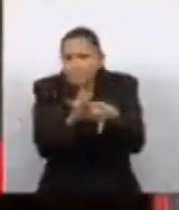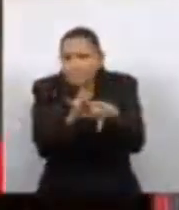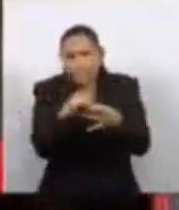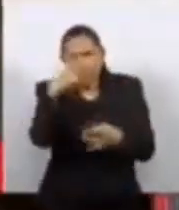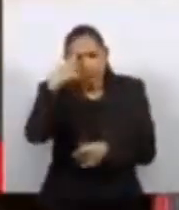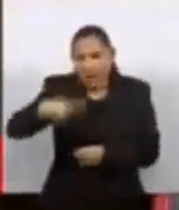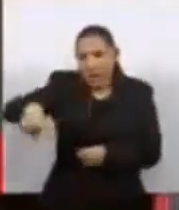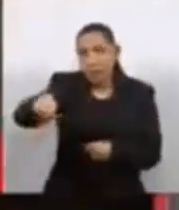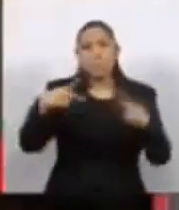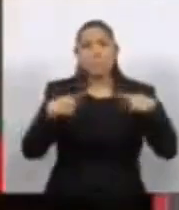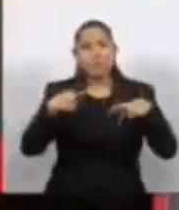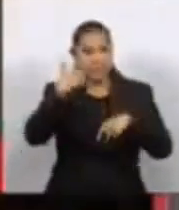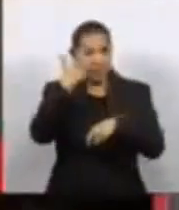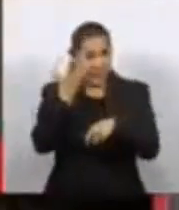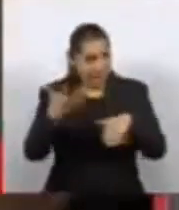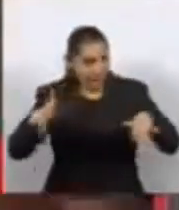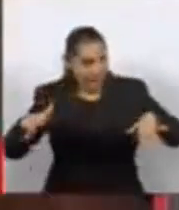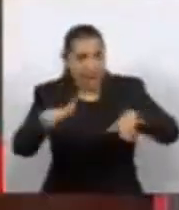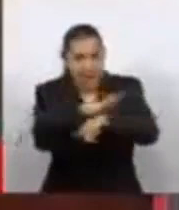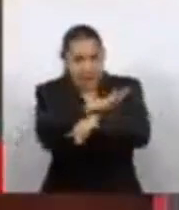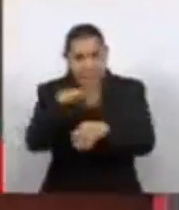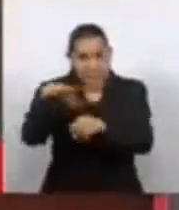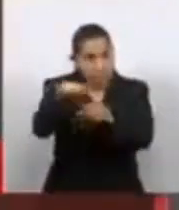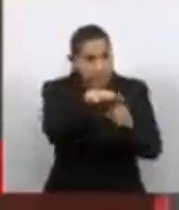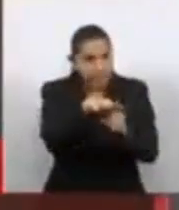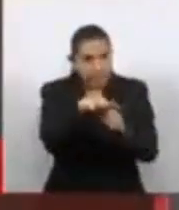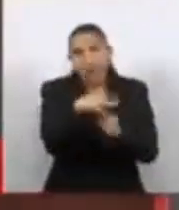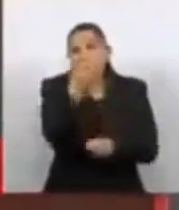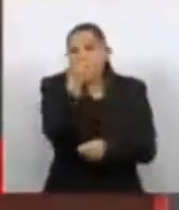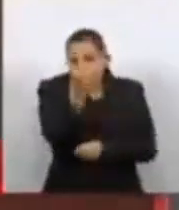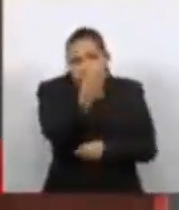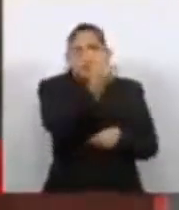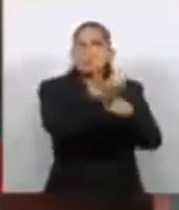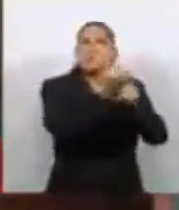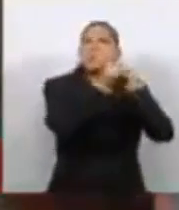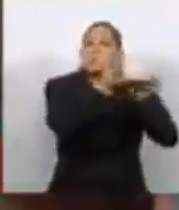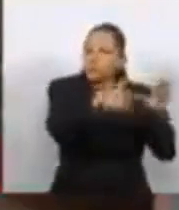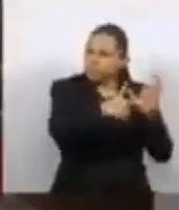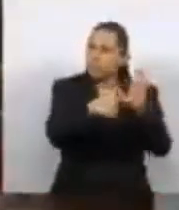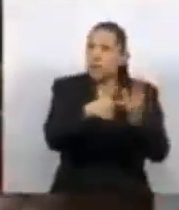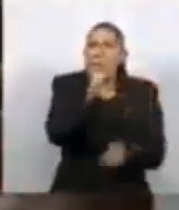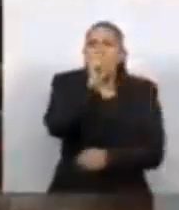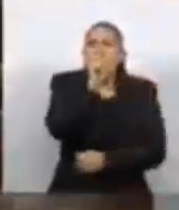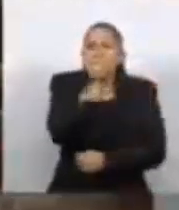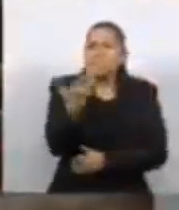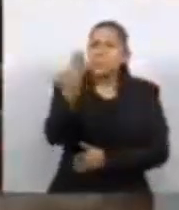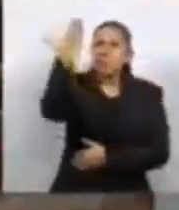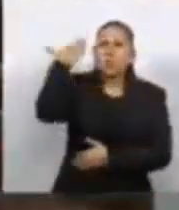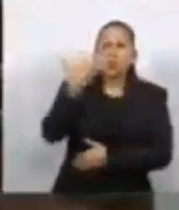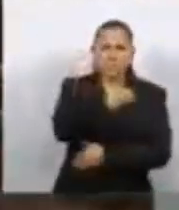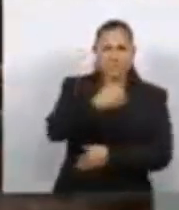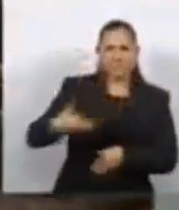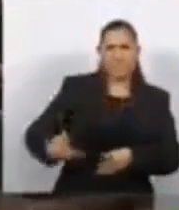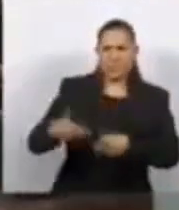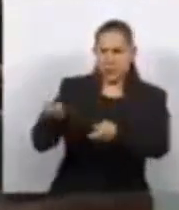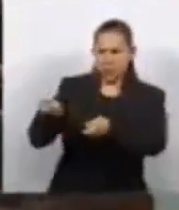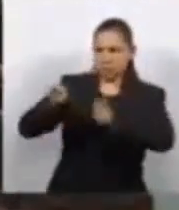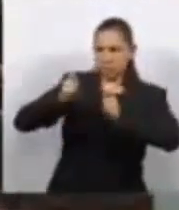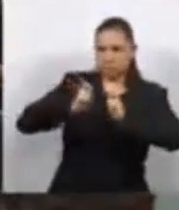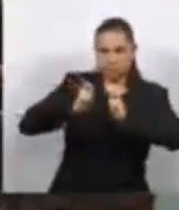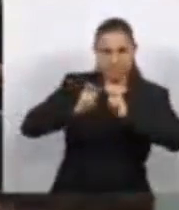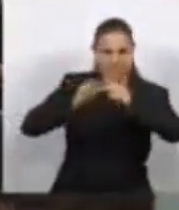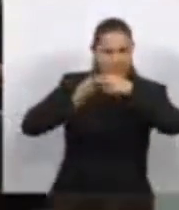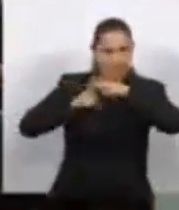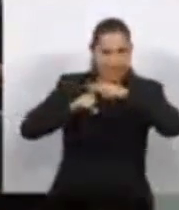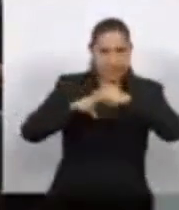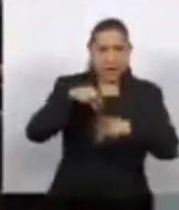de la República en este mismo recinto legislativo cuando asumió el cargo, su gobierno y él